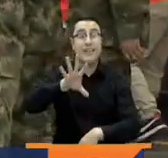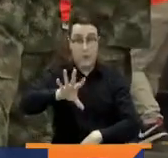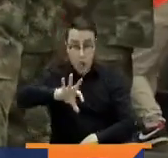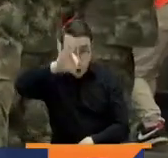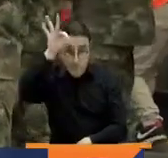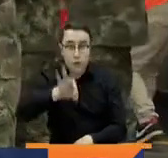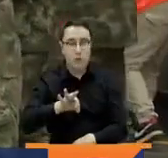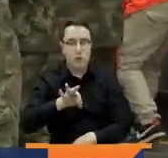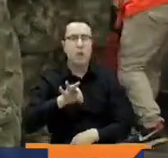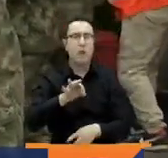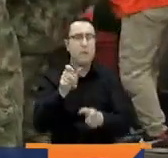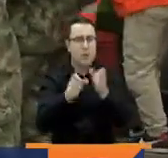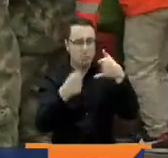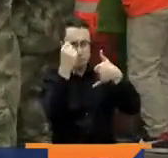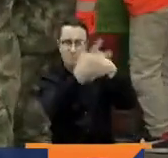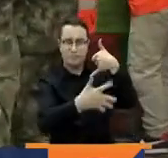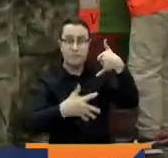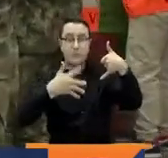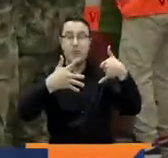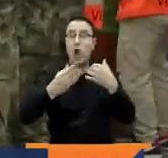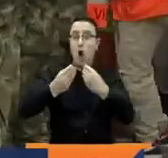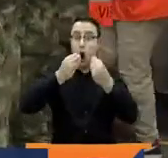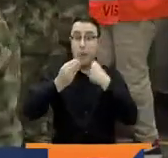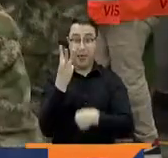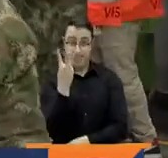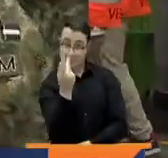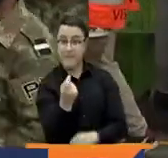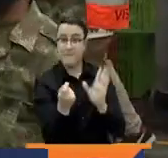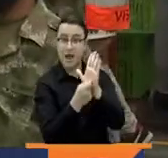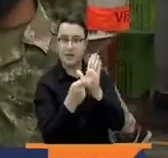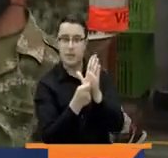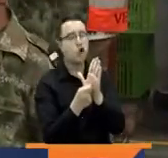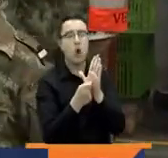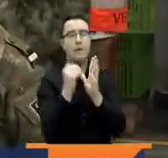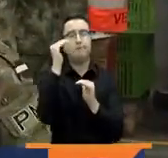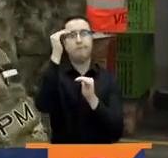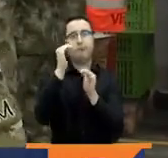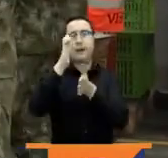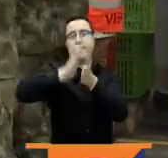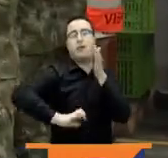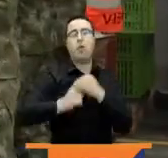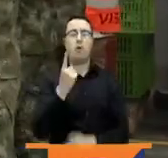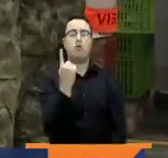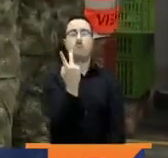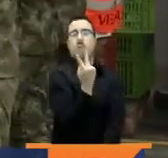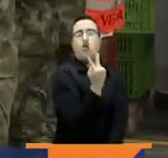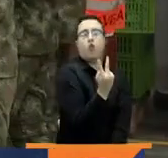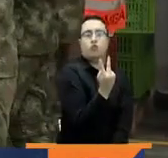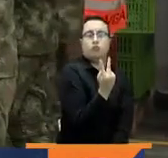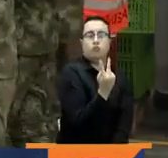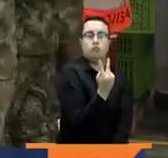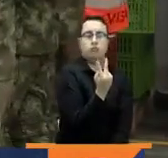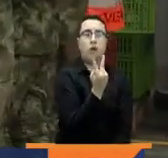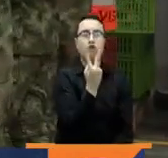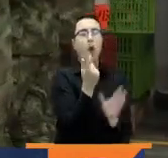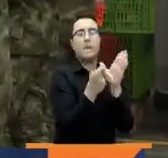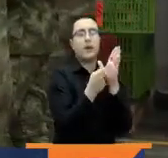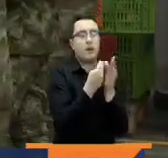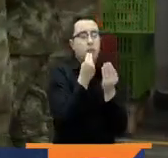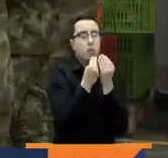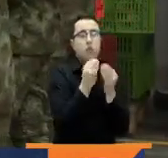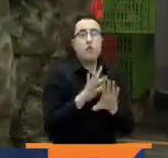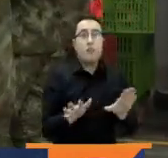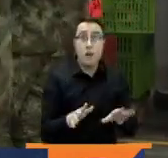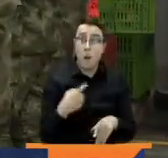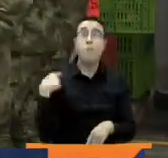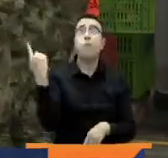tener 2 platos de comida en el día, 2 raciones de comida. muchos, no nos imaginamos, están